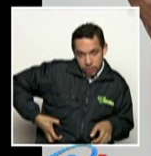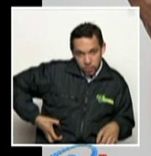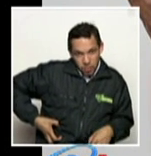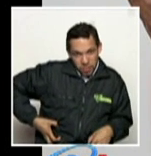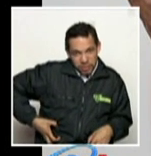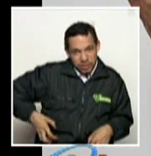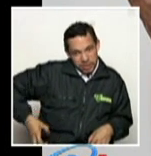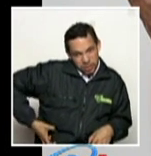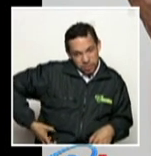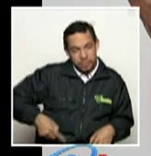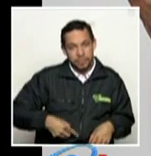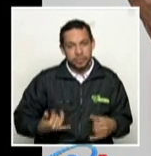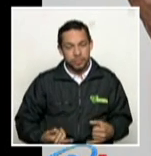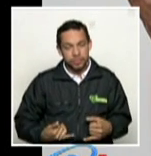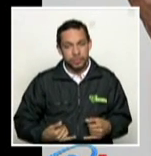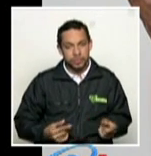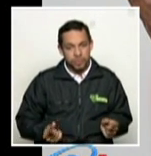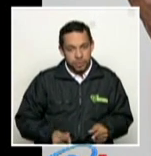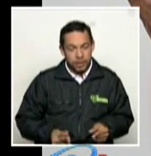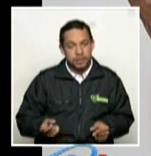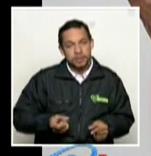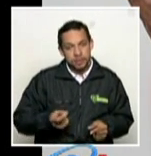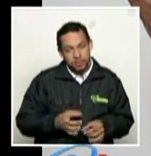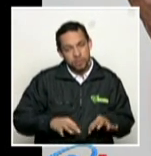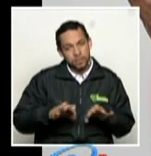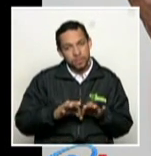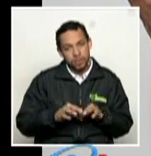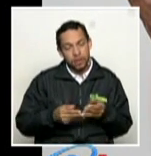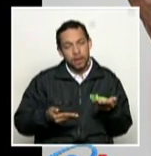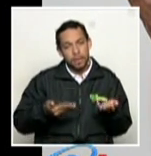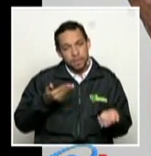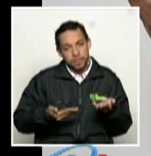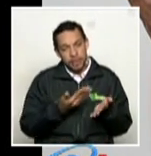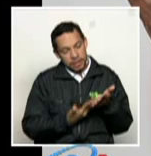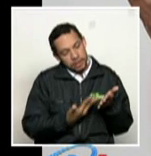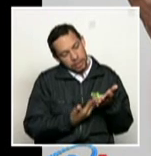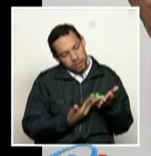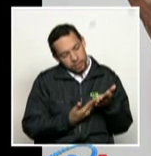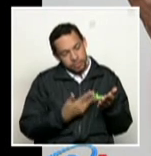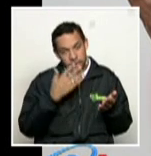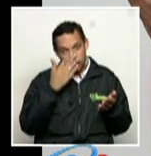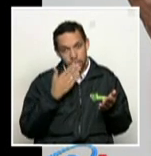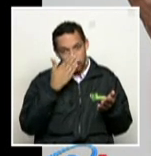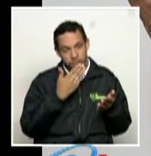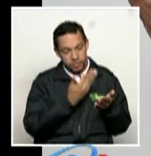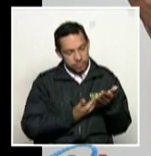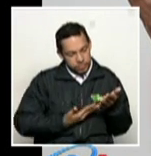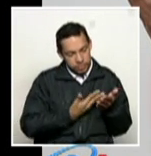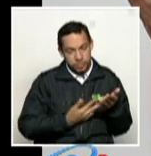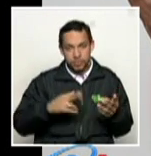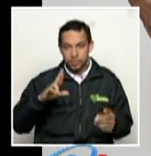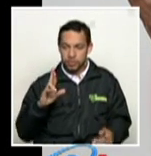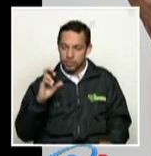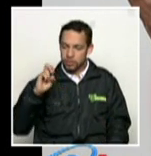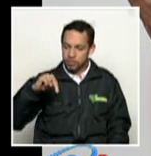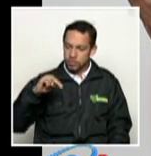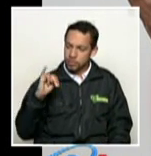unos componentes, unos elementos que se pueden medir en la sangre, que en el caso como la renina,